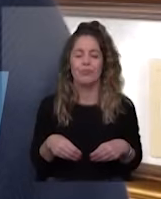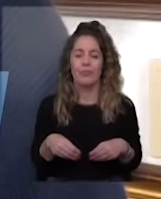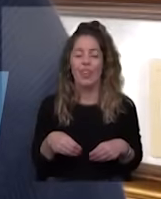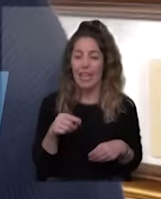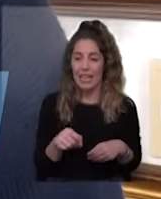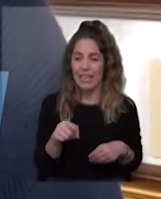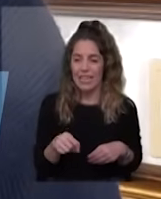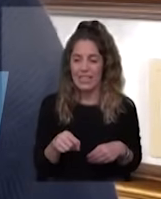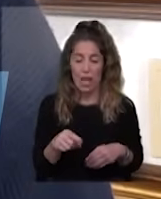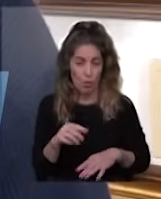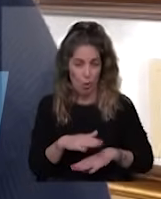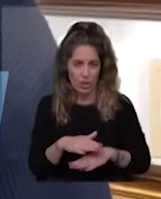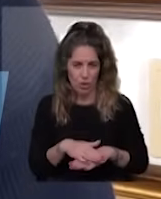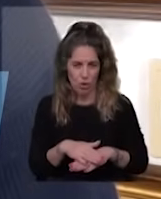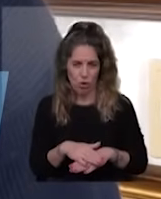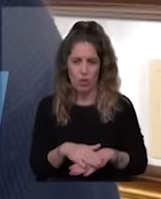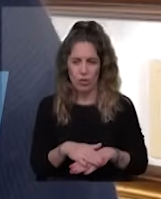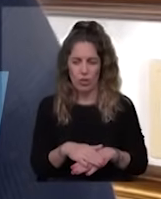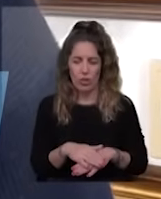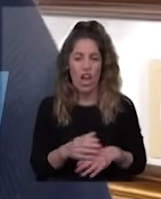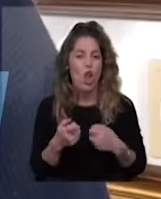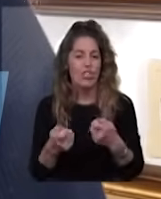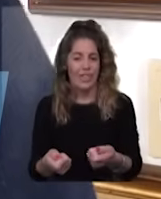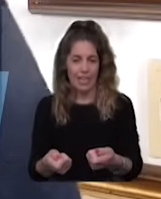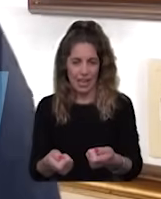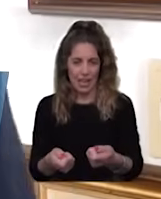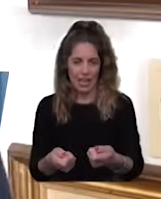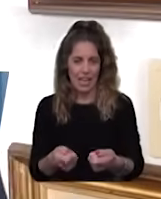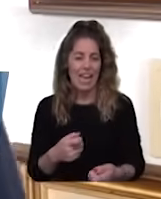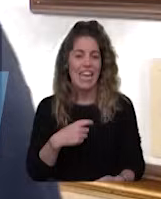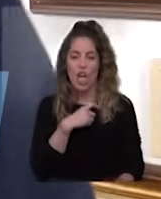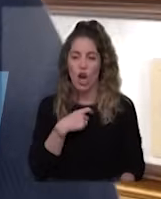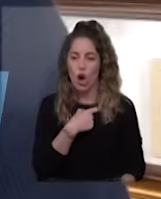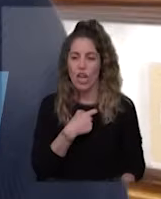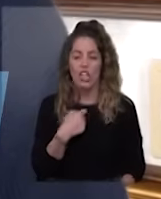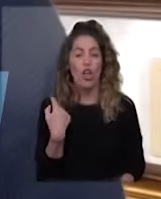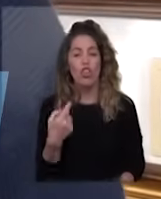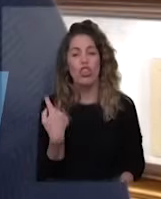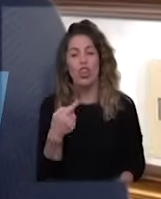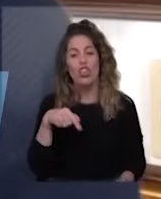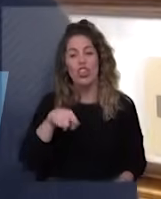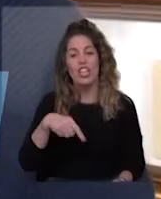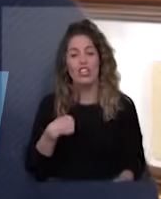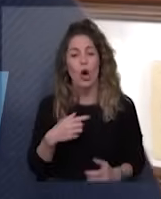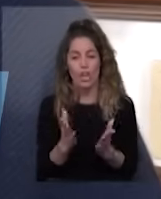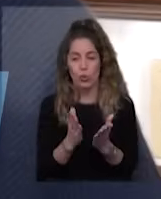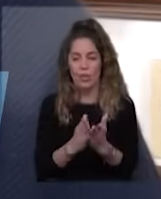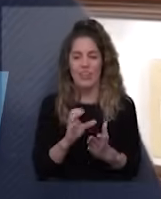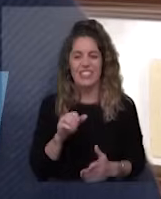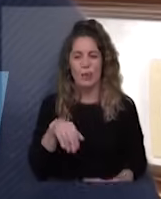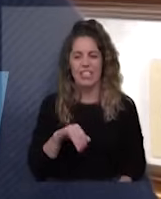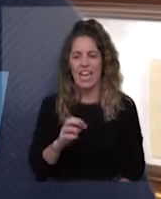Esa esa instancia y lo entrega en el colegio donde yo estudiaba el seminario donde yo cursaba segundo